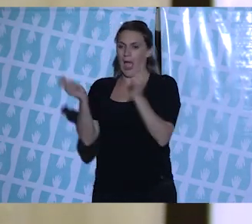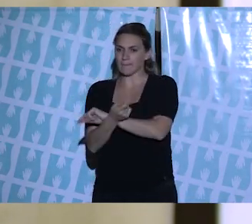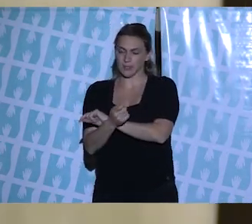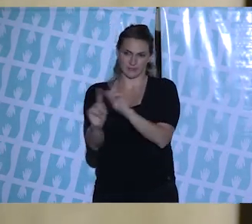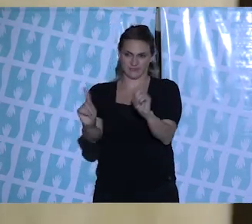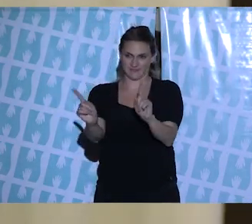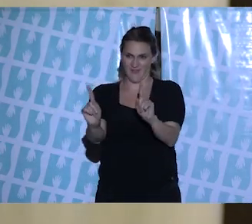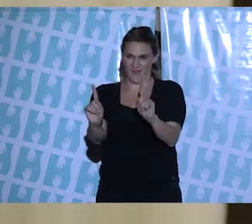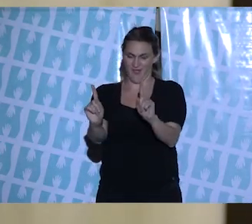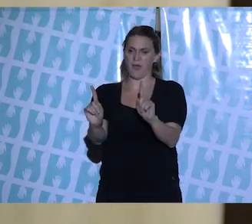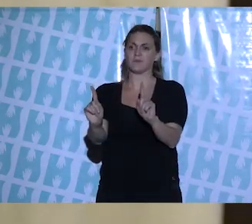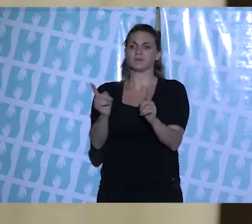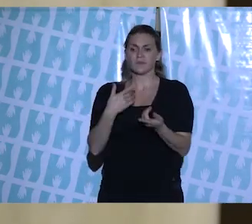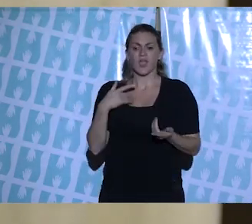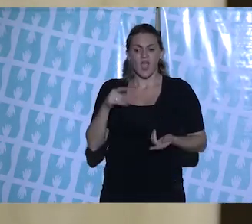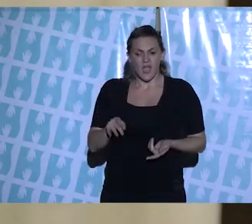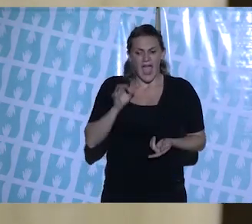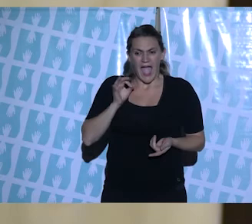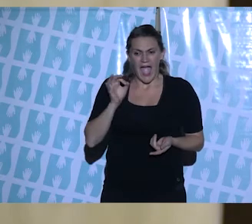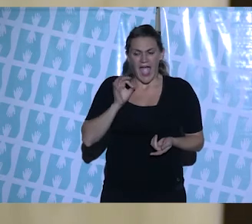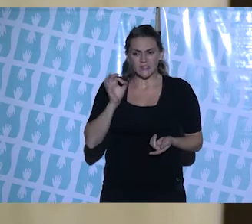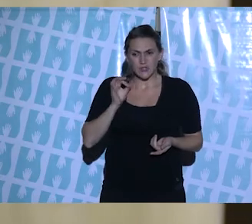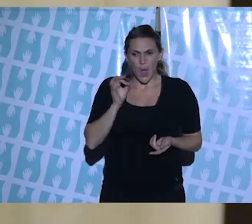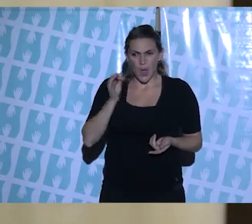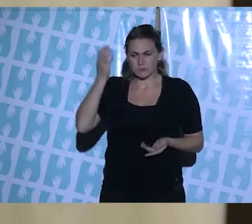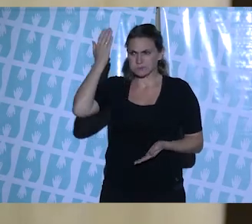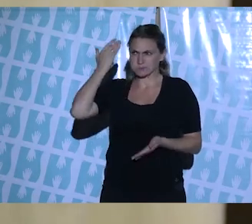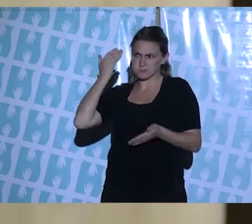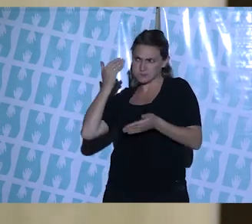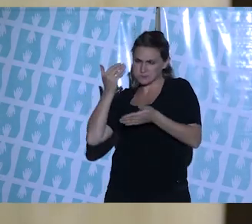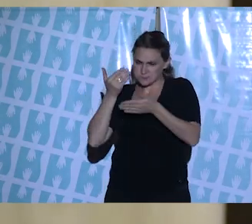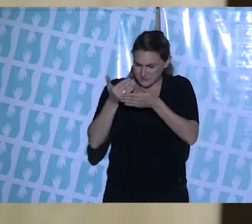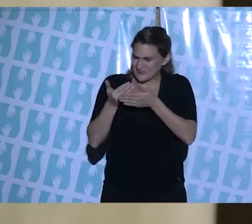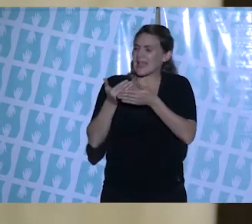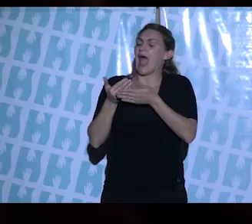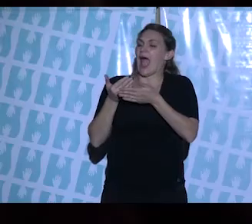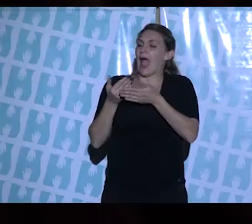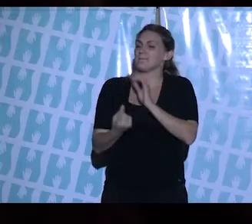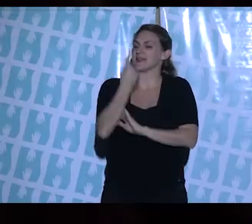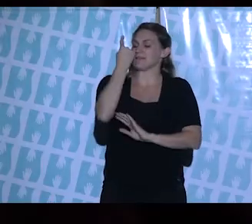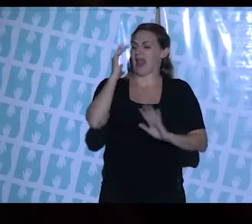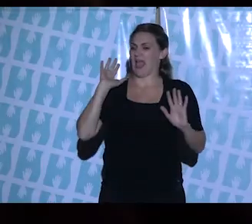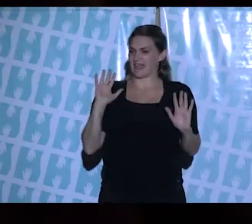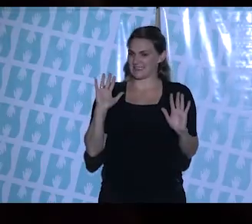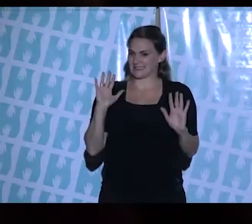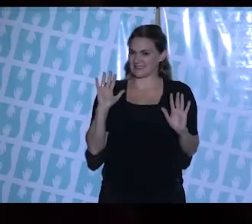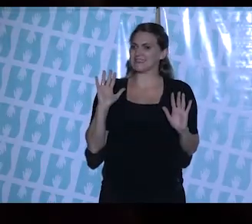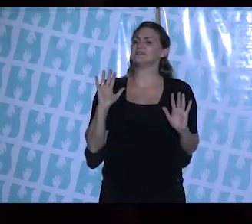más grandes que ha habido en los últimos muy pocos años es que por primera vez estamos hablando